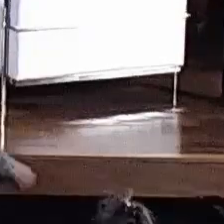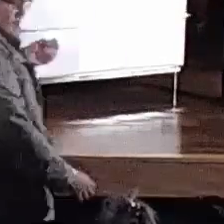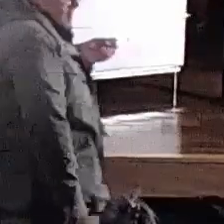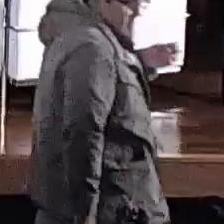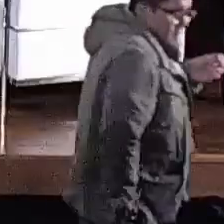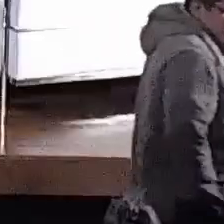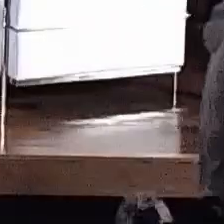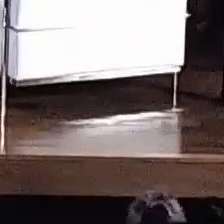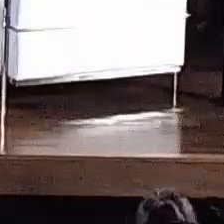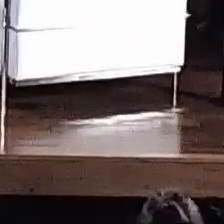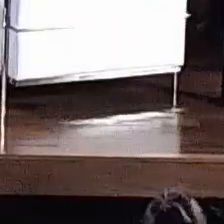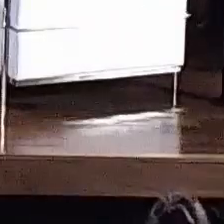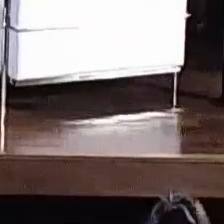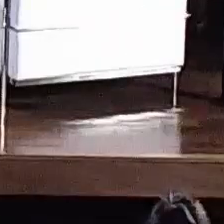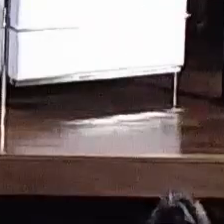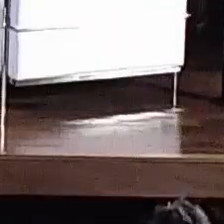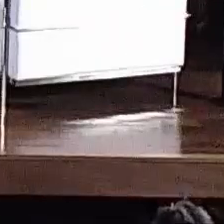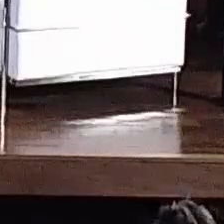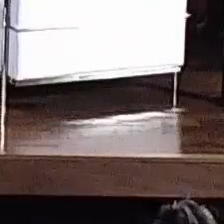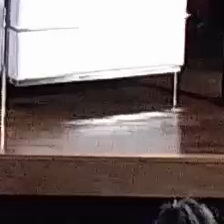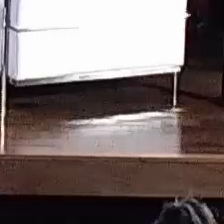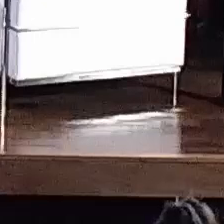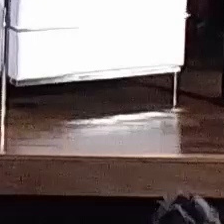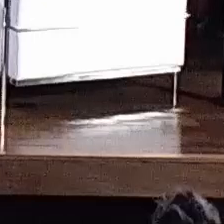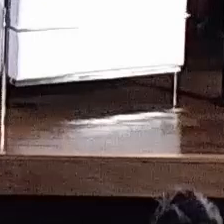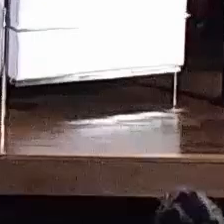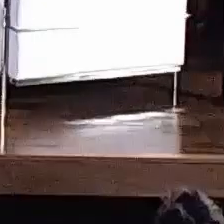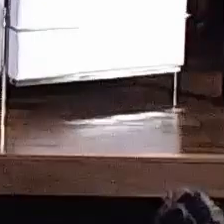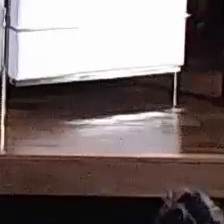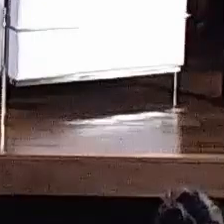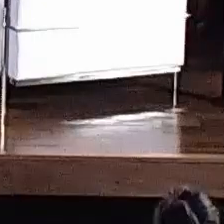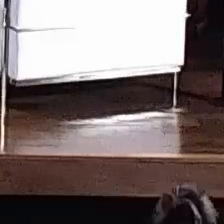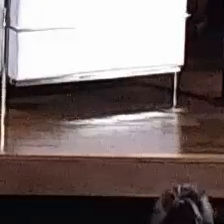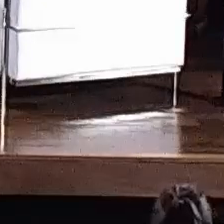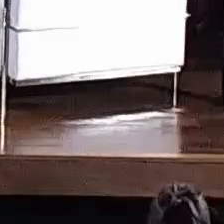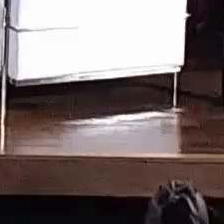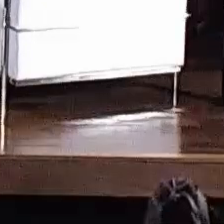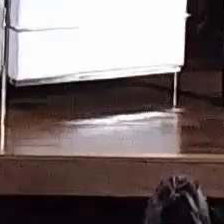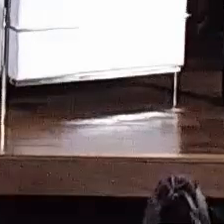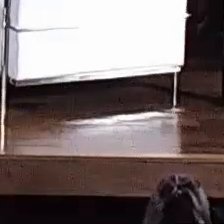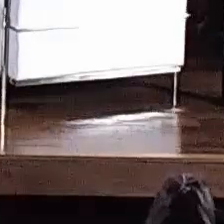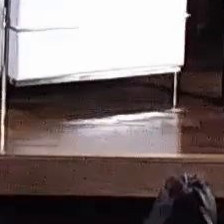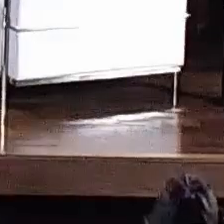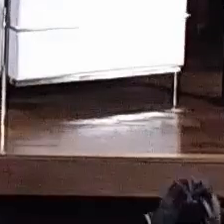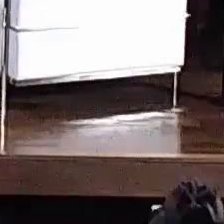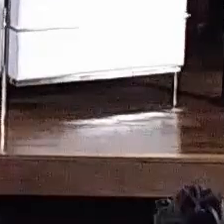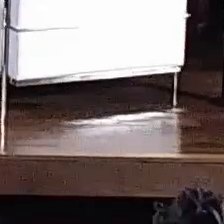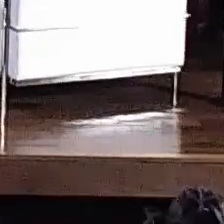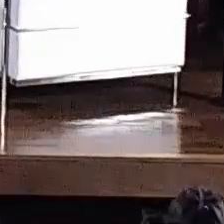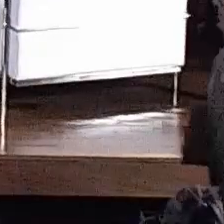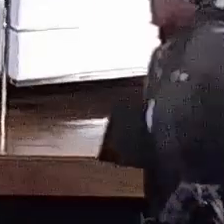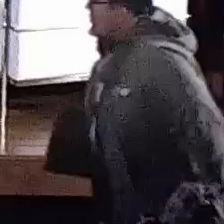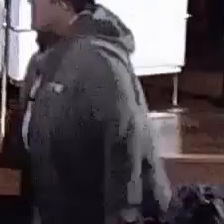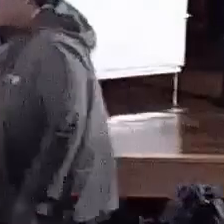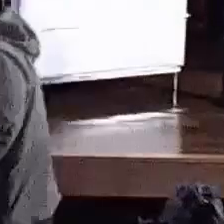¿Ok? Empecemos por el principio. Estamos a 10 años del momento donde, más allá de hacer